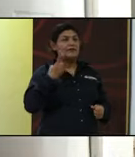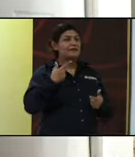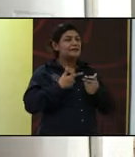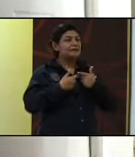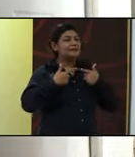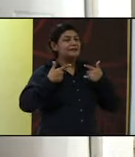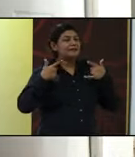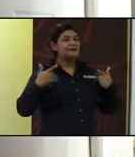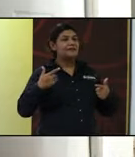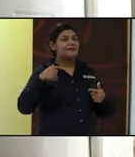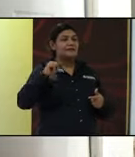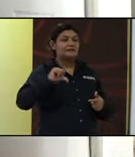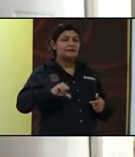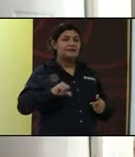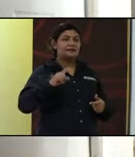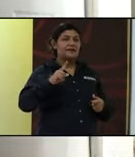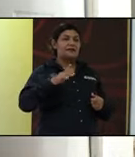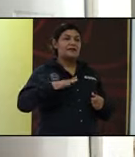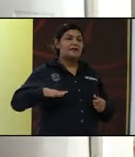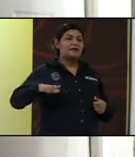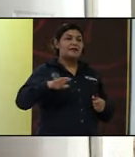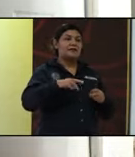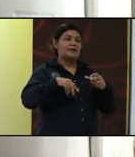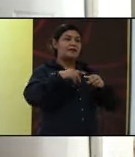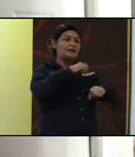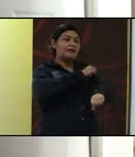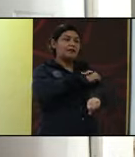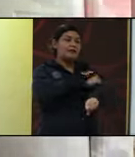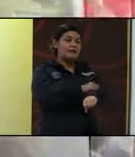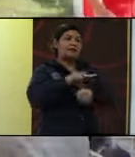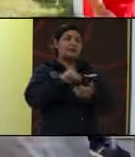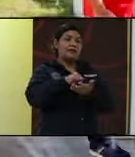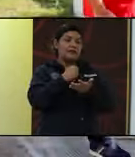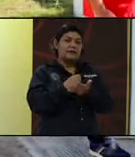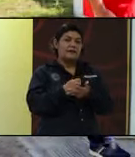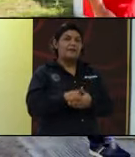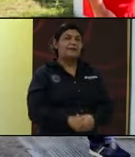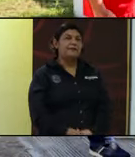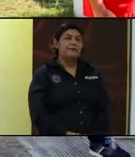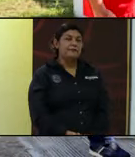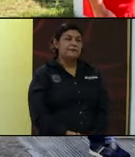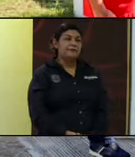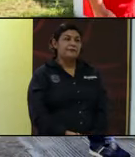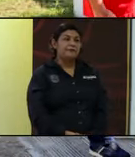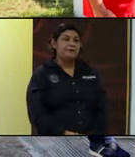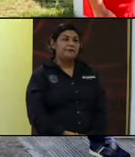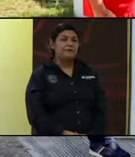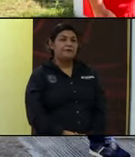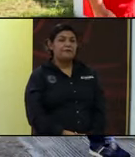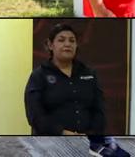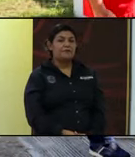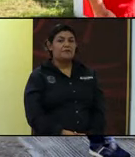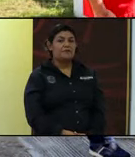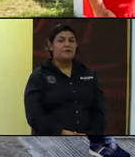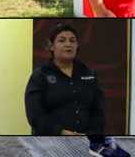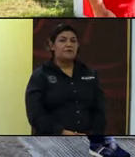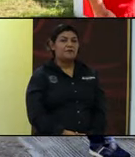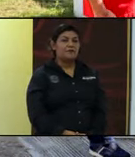alta incidencia en la zona sur de Tamaulipas y concretamente aquí en Altamira. Pues de esta manera